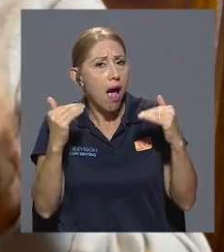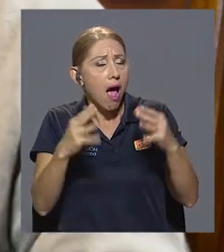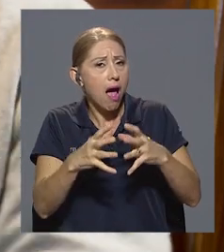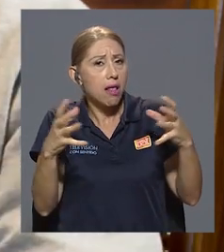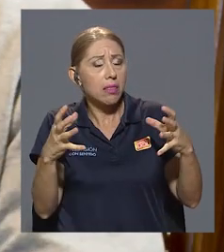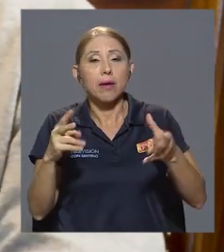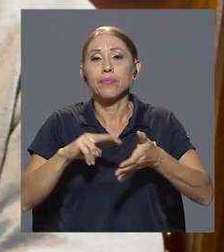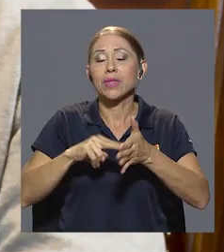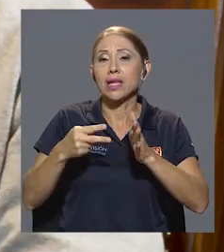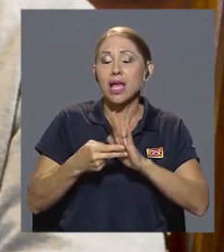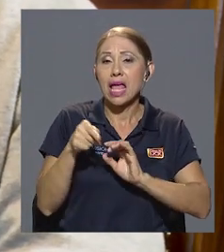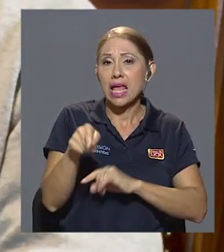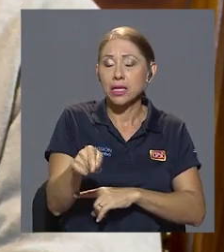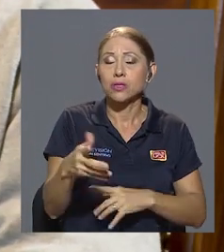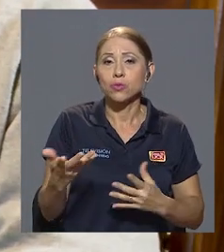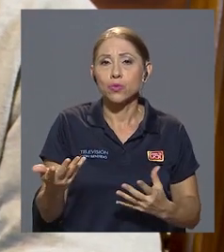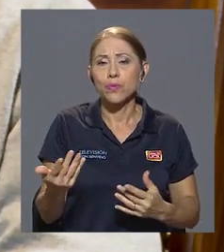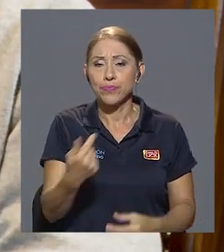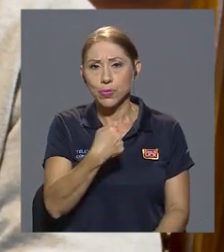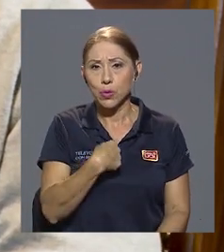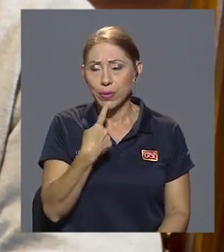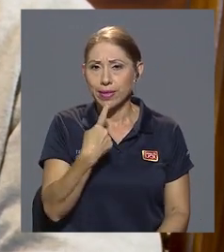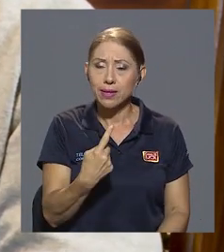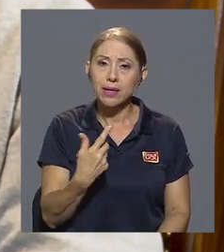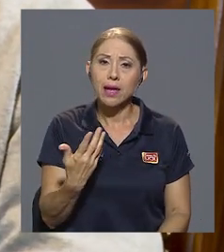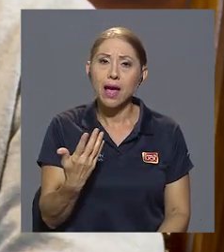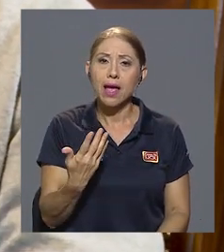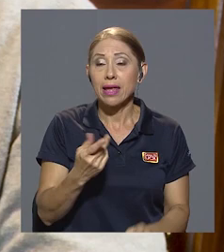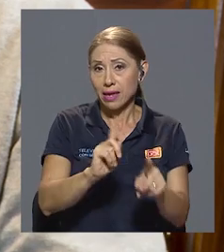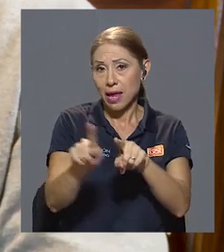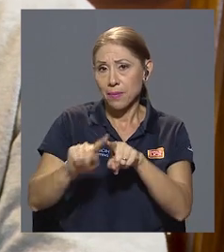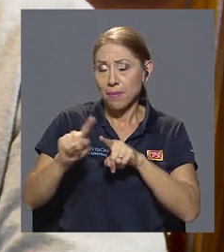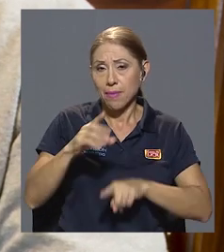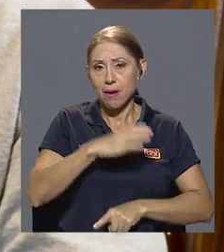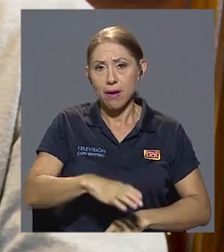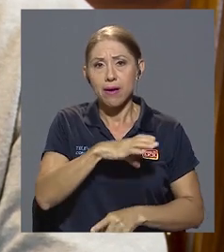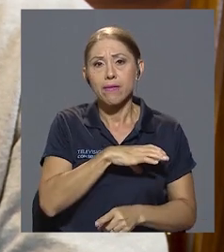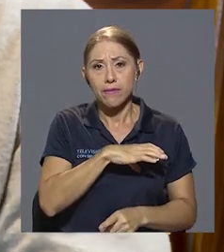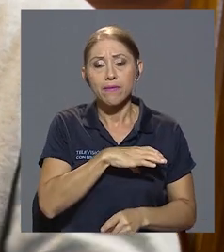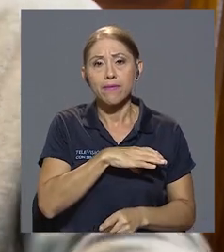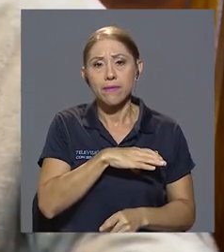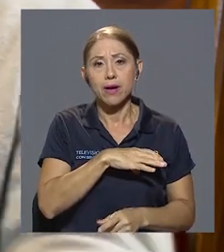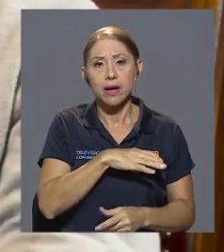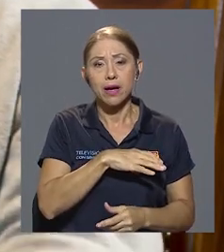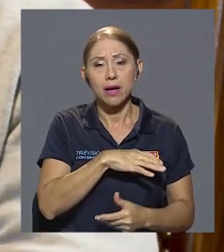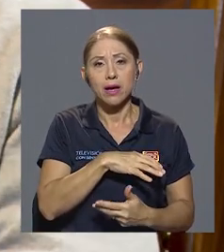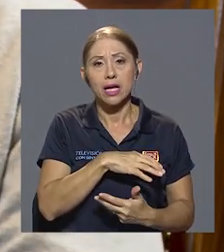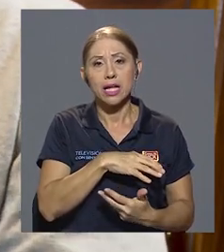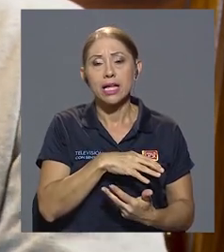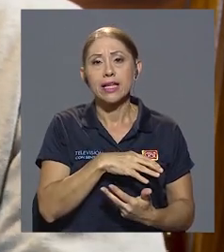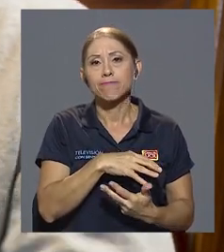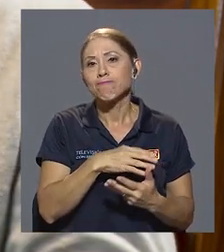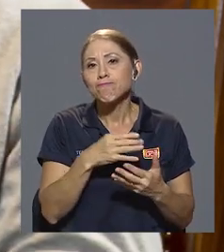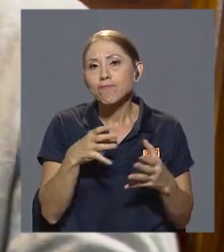eso nos da una escala bueno yo diría que hay varios factores que qué que